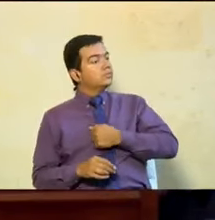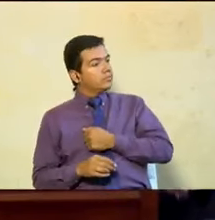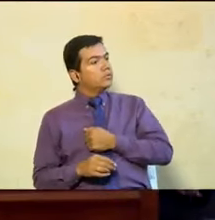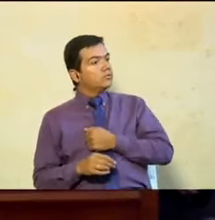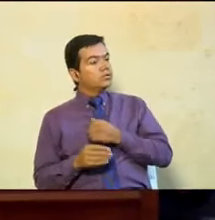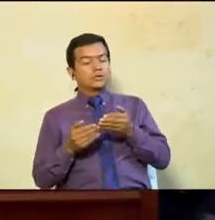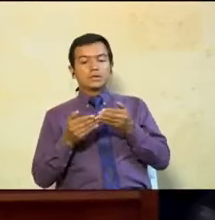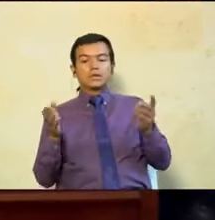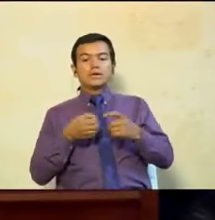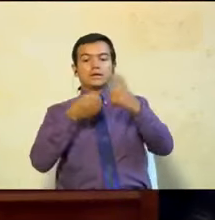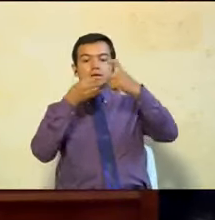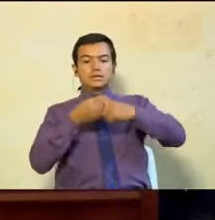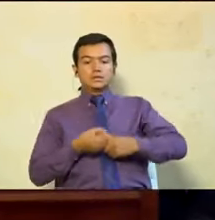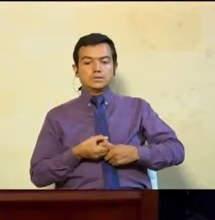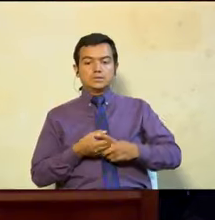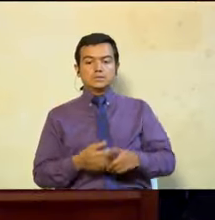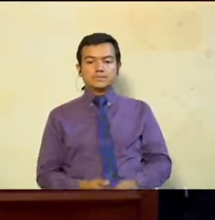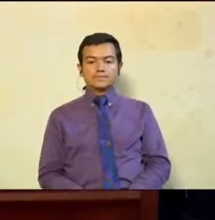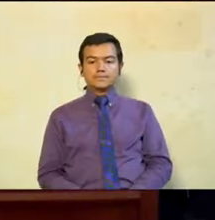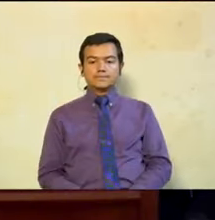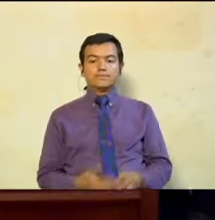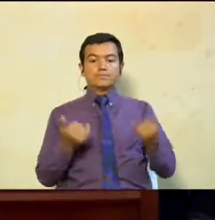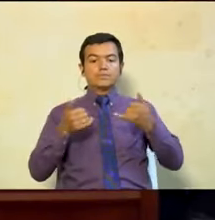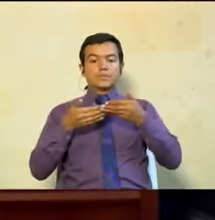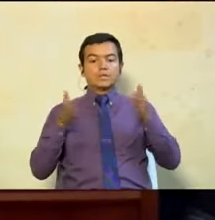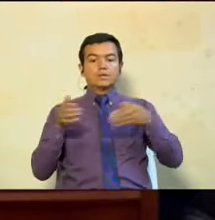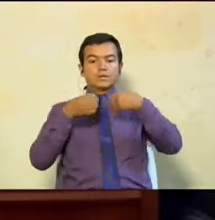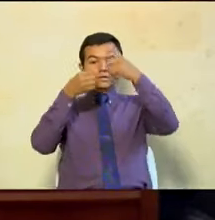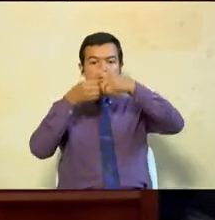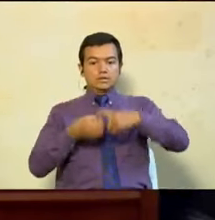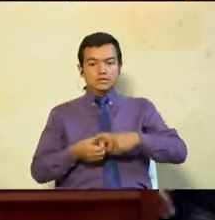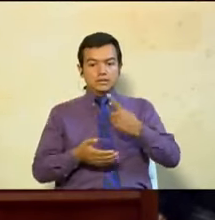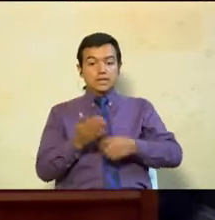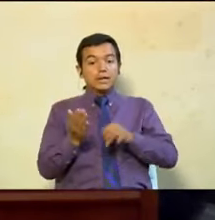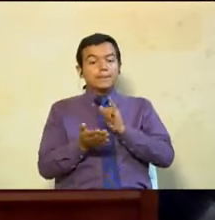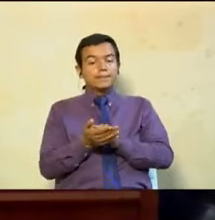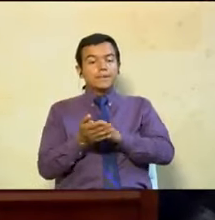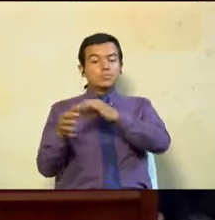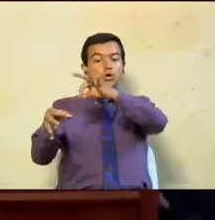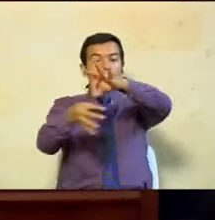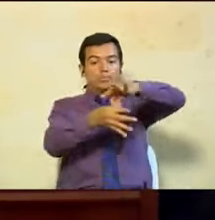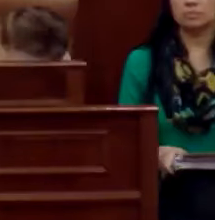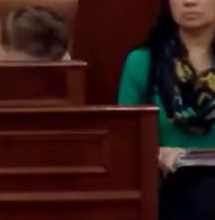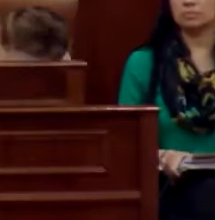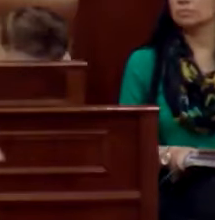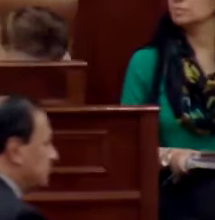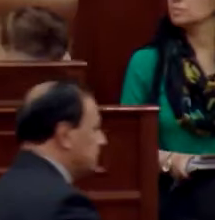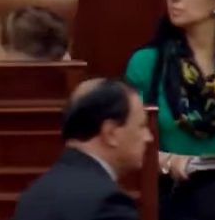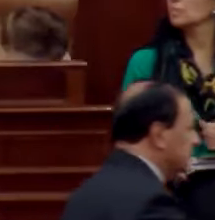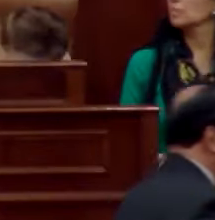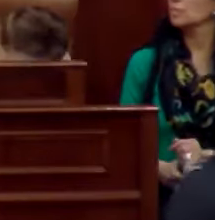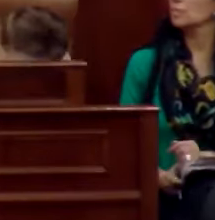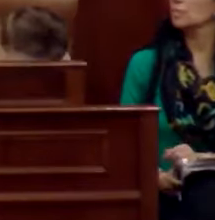señor secretario se abre el registro para votar el articulado con las proposiciones